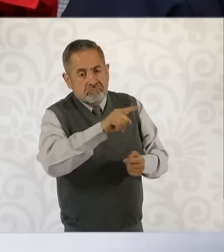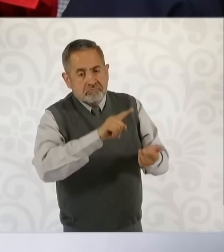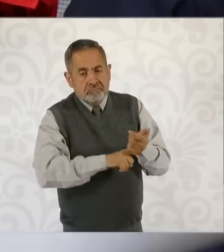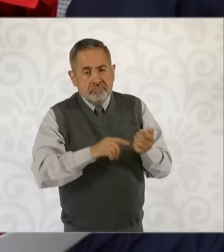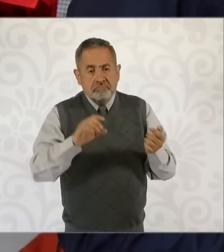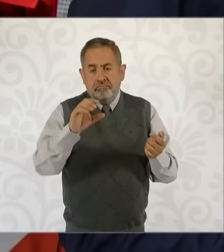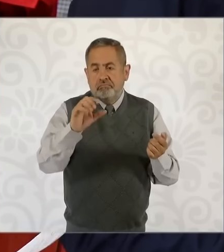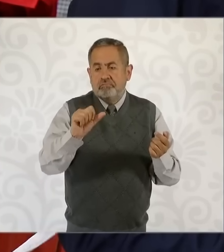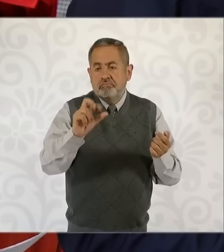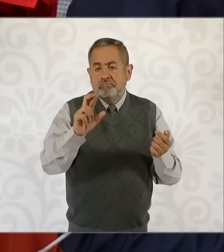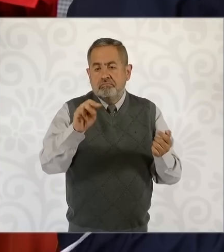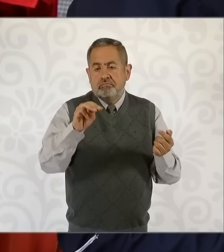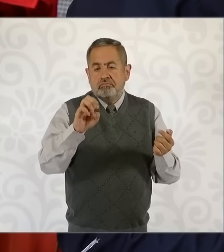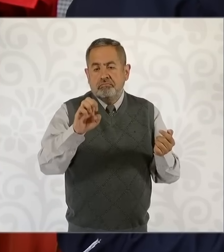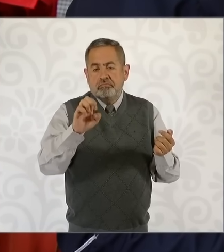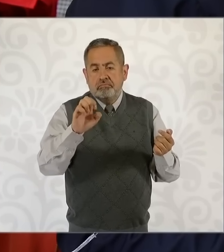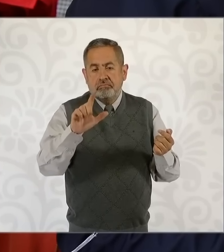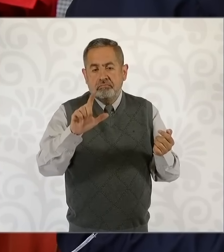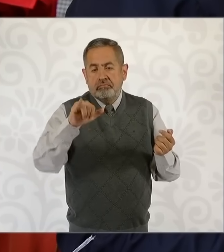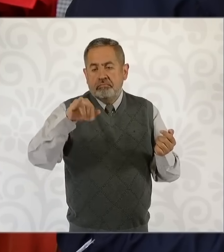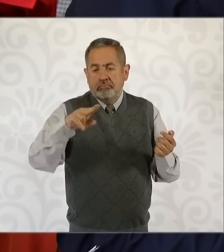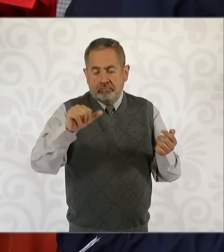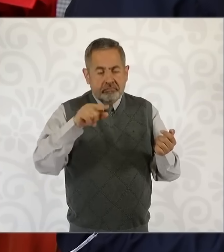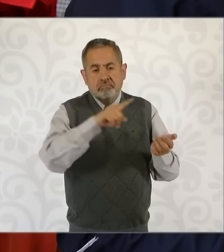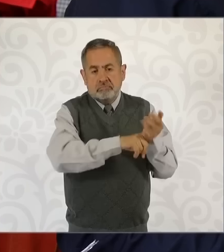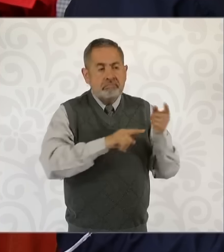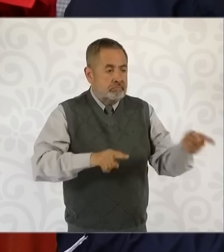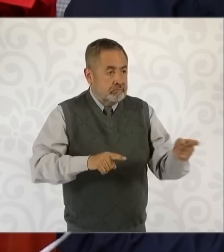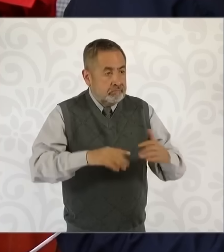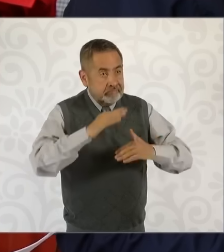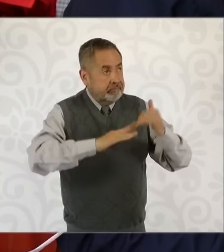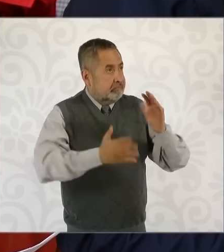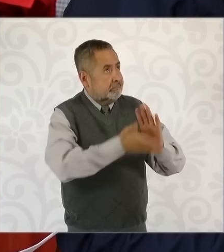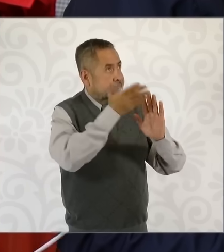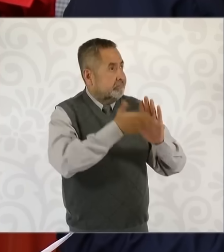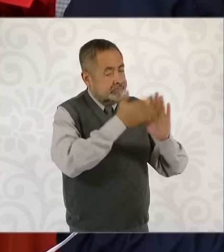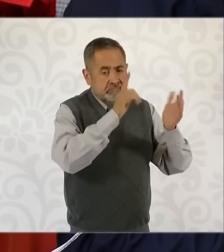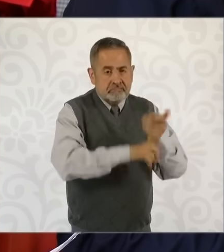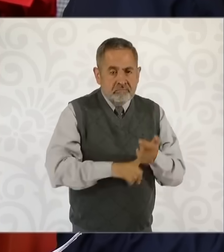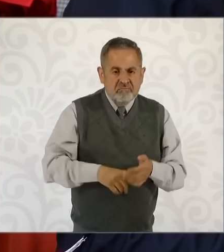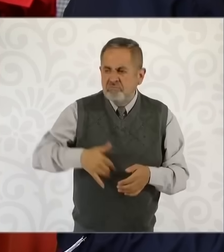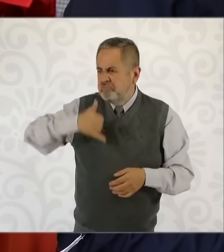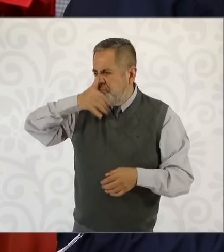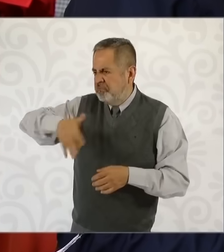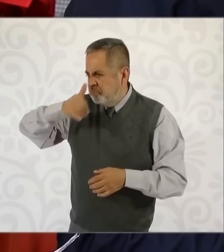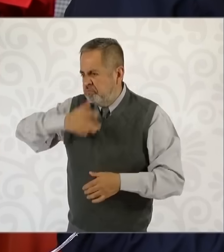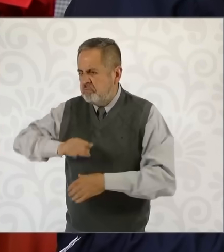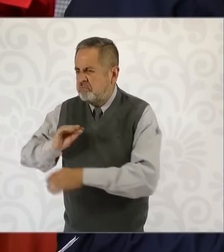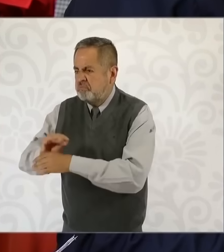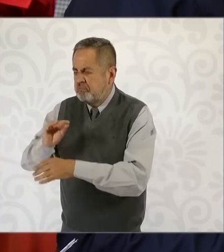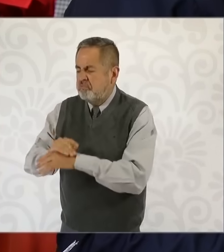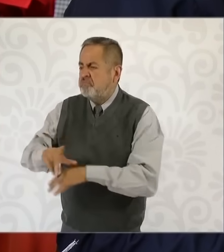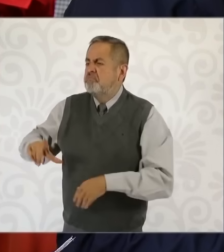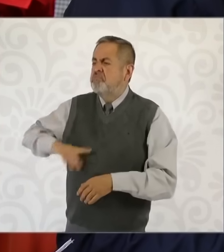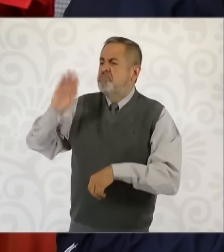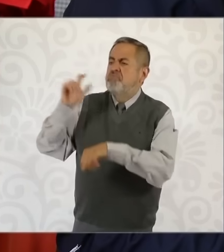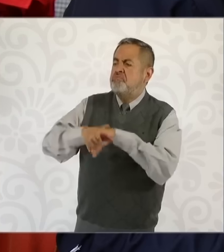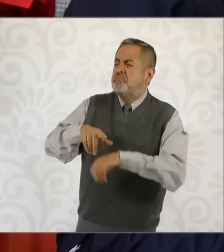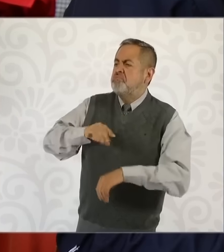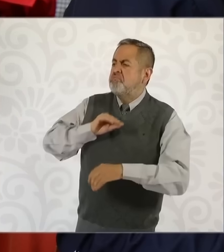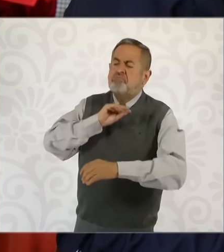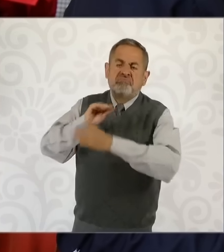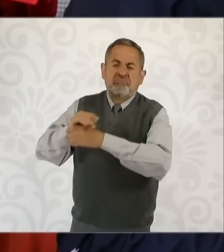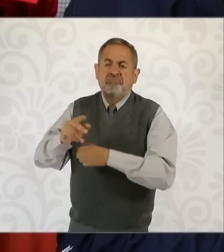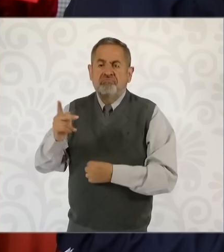Dijeron Carmelitas la vez pasada, pero es Carmelina. Estos desarrollos están desafiando las leyes, al gobierno federal, a la